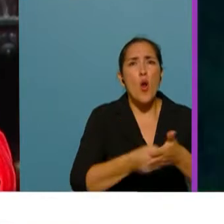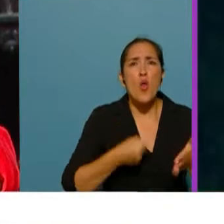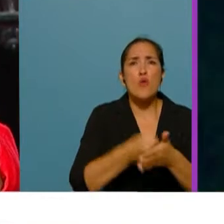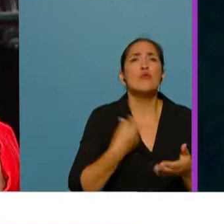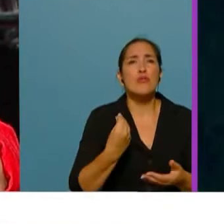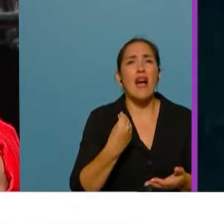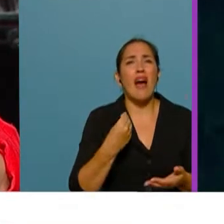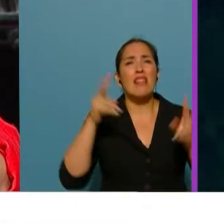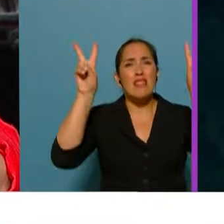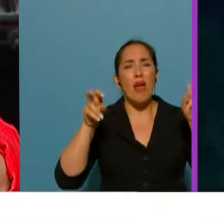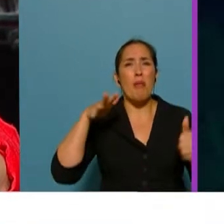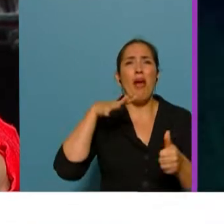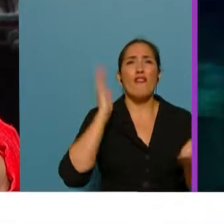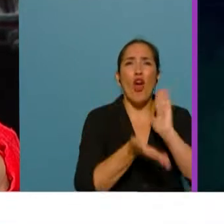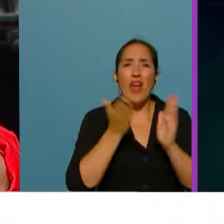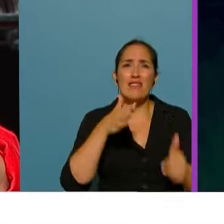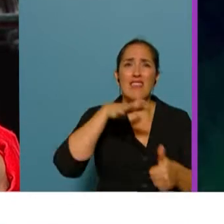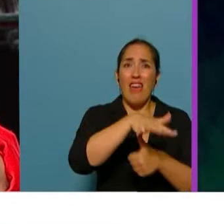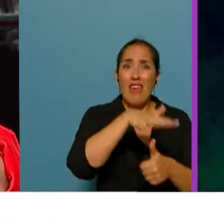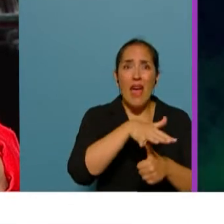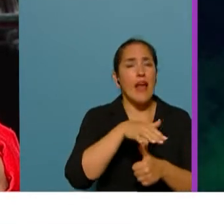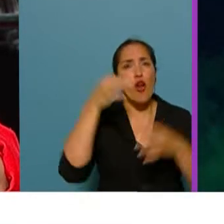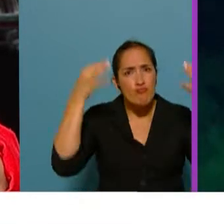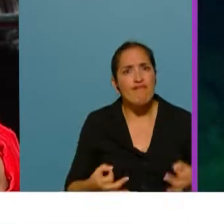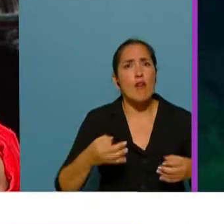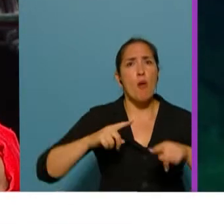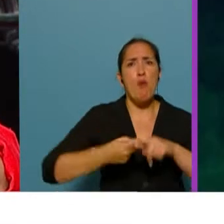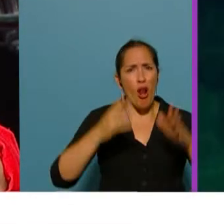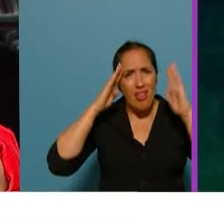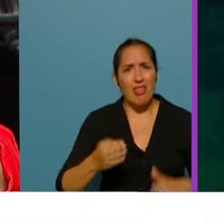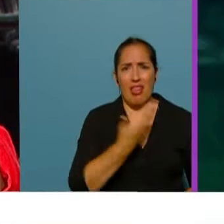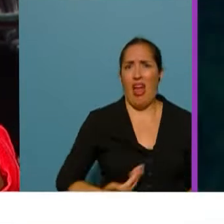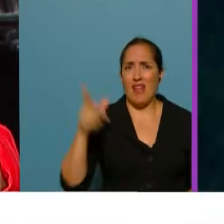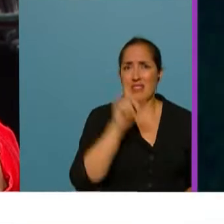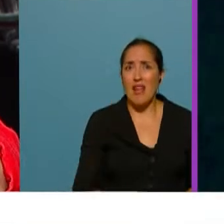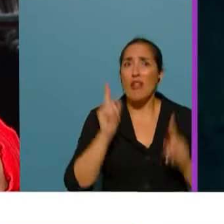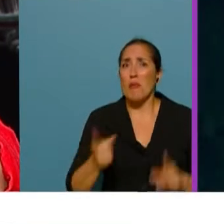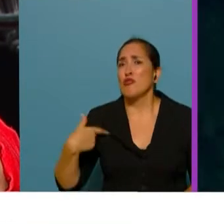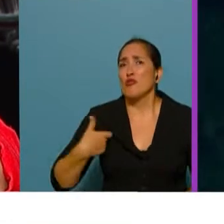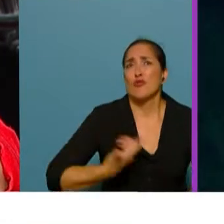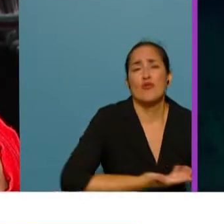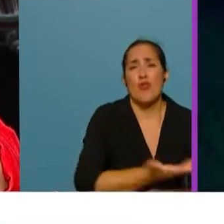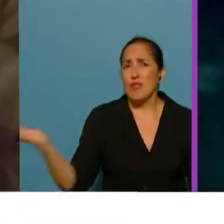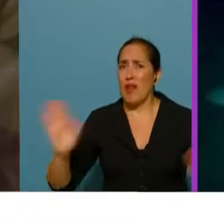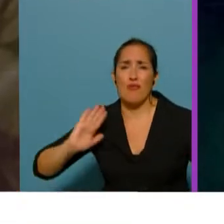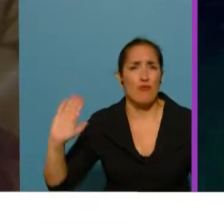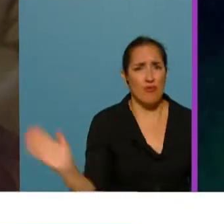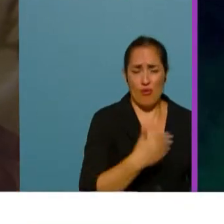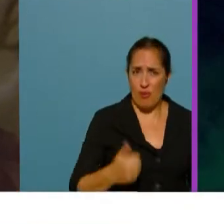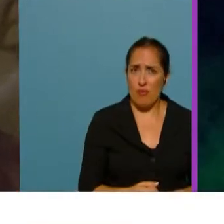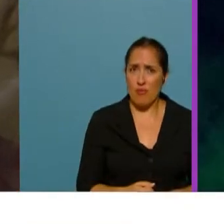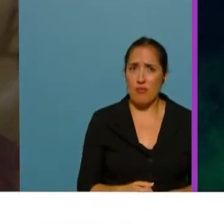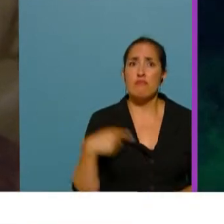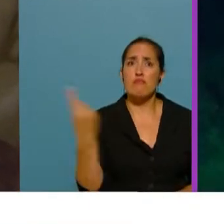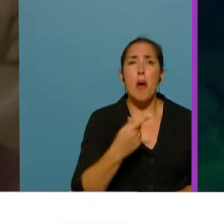la violencia de género en una política de Estado y una política de la sociedad toda. Lo hicimos con